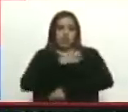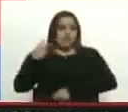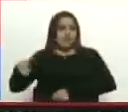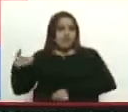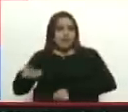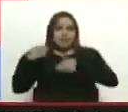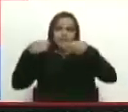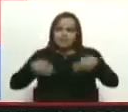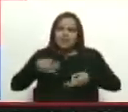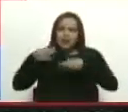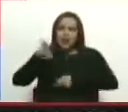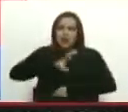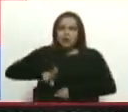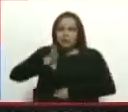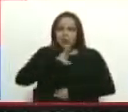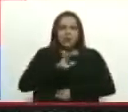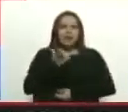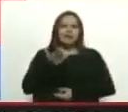siempre ha utilizado como excusa